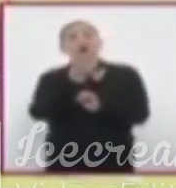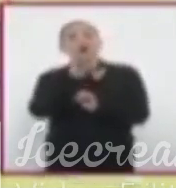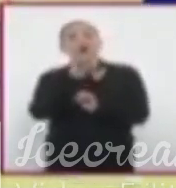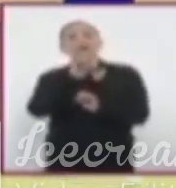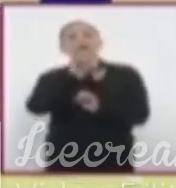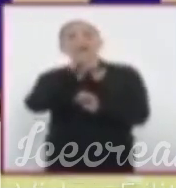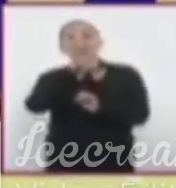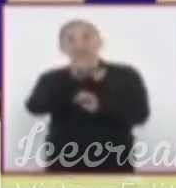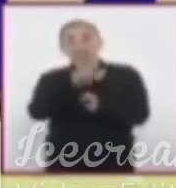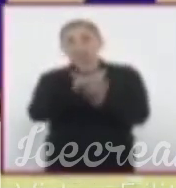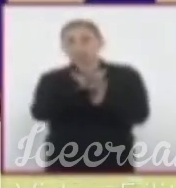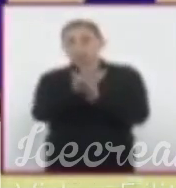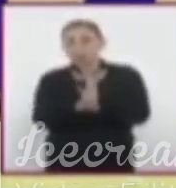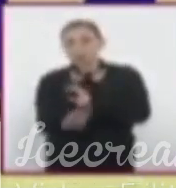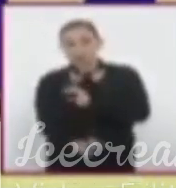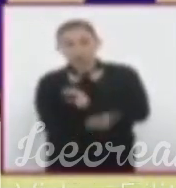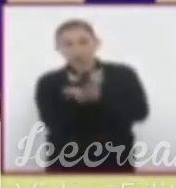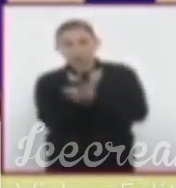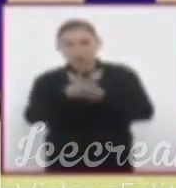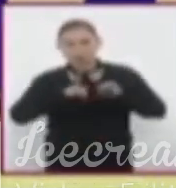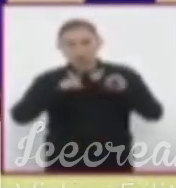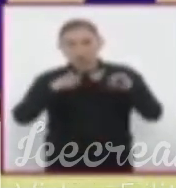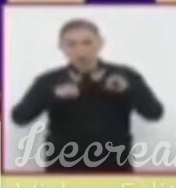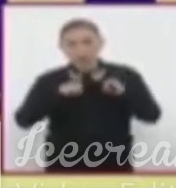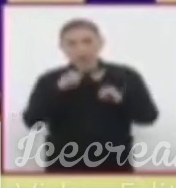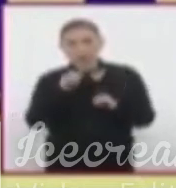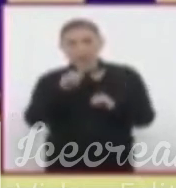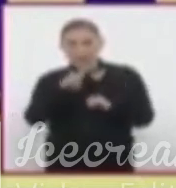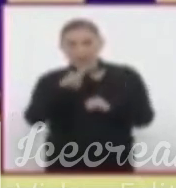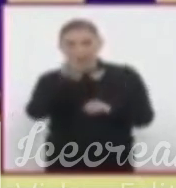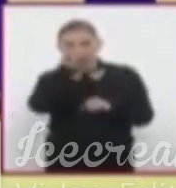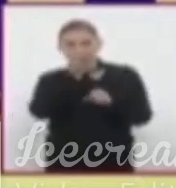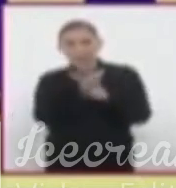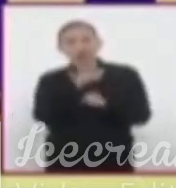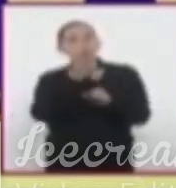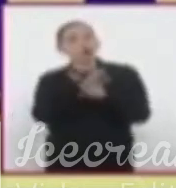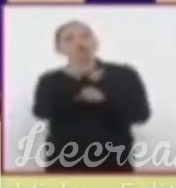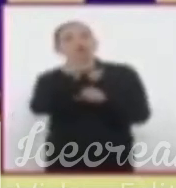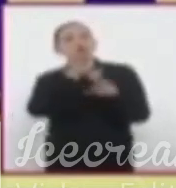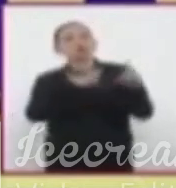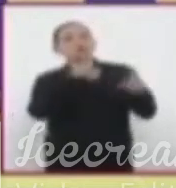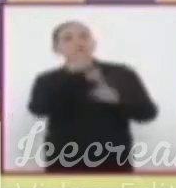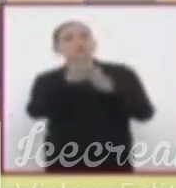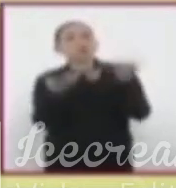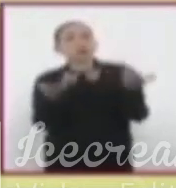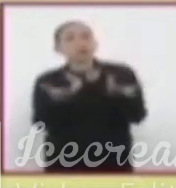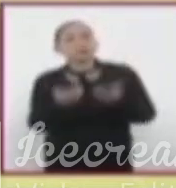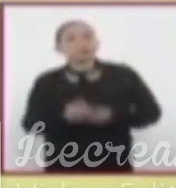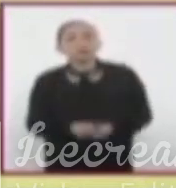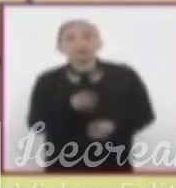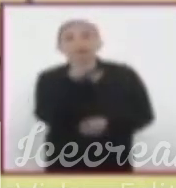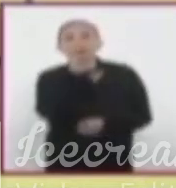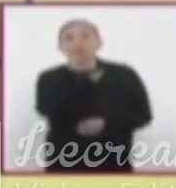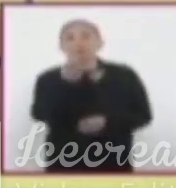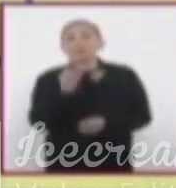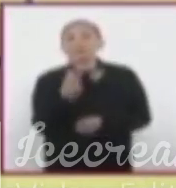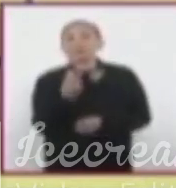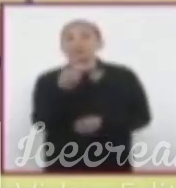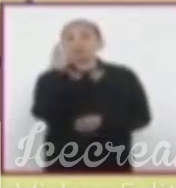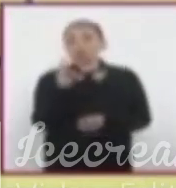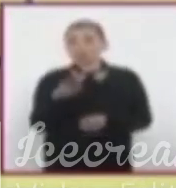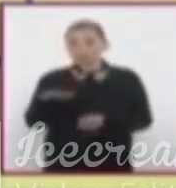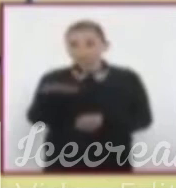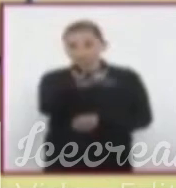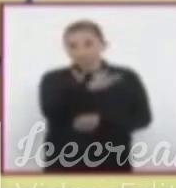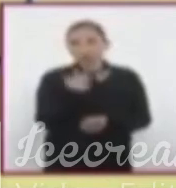ejemplo, se preguntó a los adolescentes de telesecundaria qué deporte practican. El resultado es que el